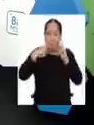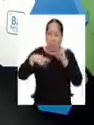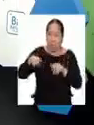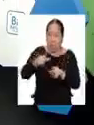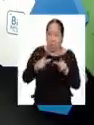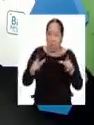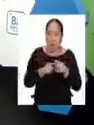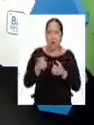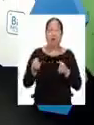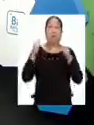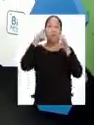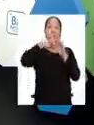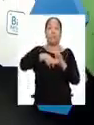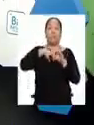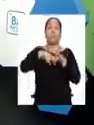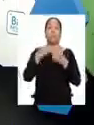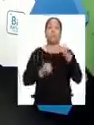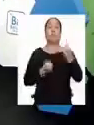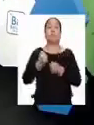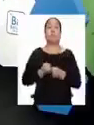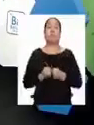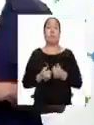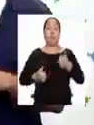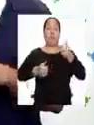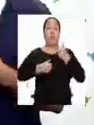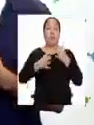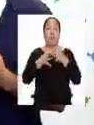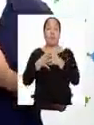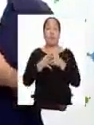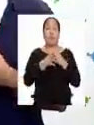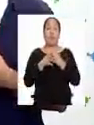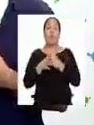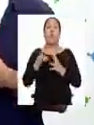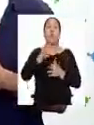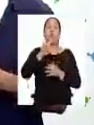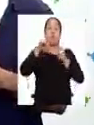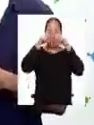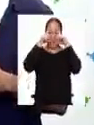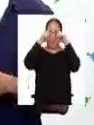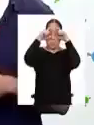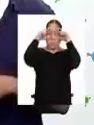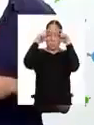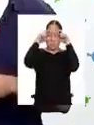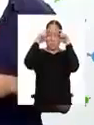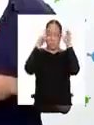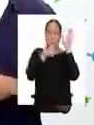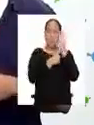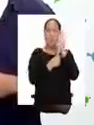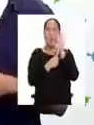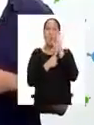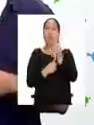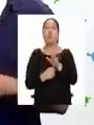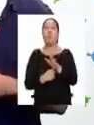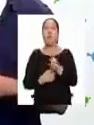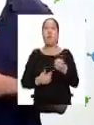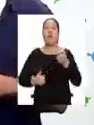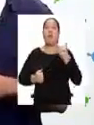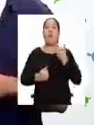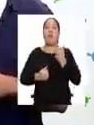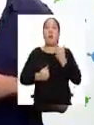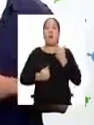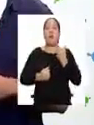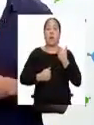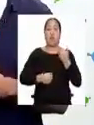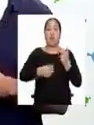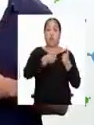de vehículos. El ejército de los Estados Unidos utiliza visores de realidad virtual para poder mostrar a los soldados cómo es un